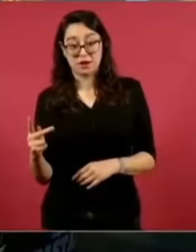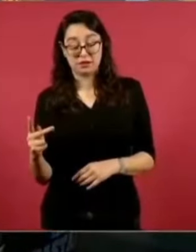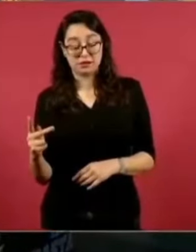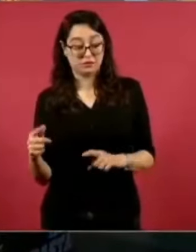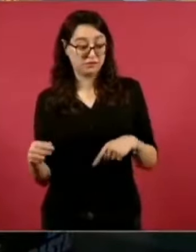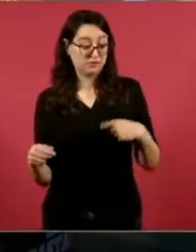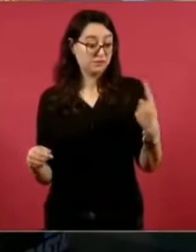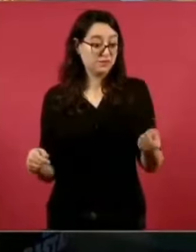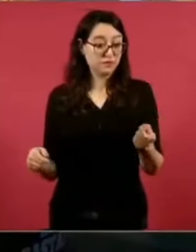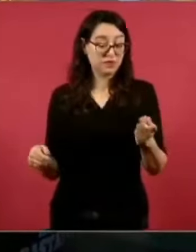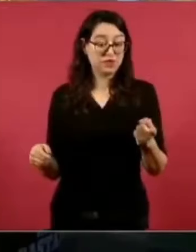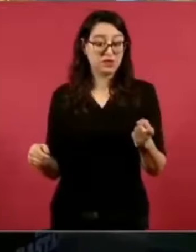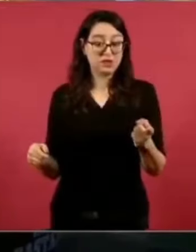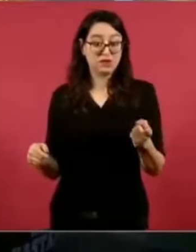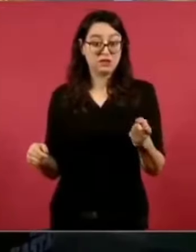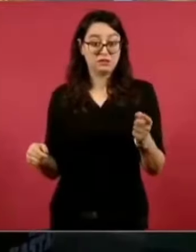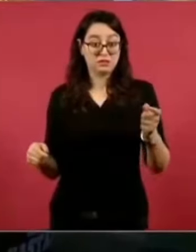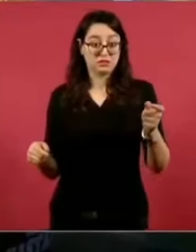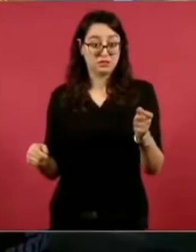30 puntos.